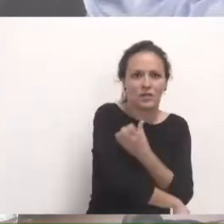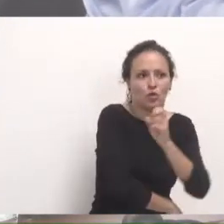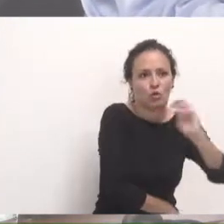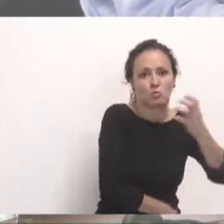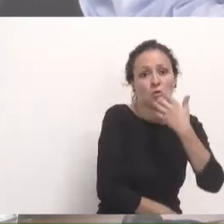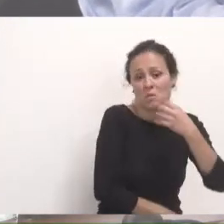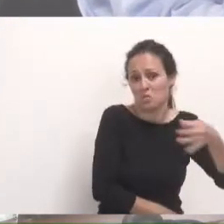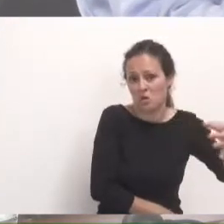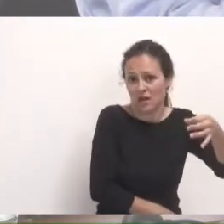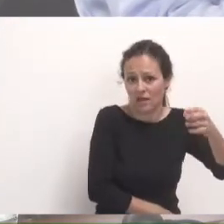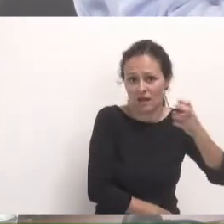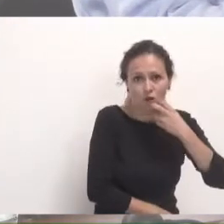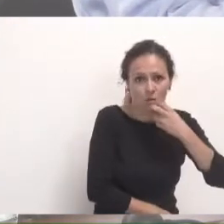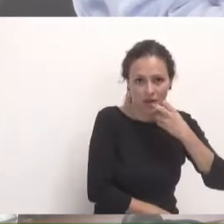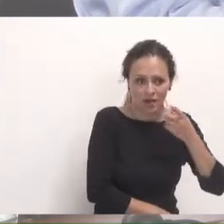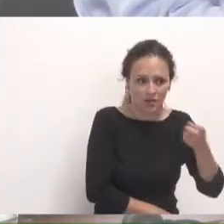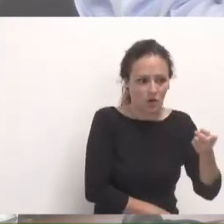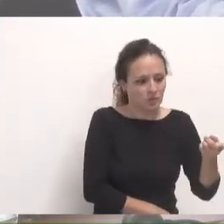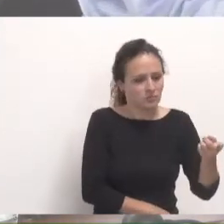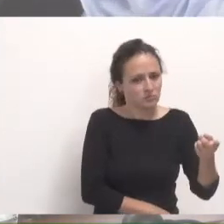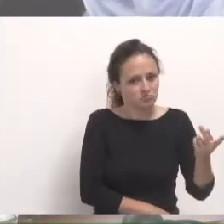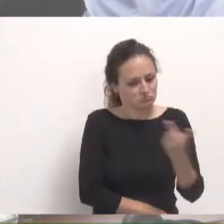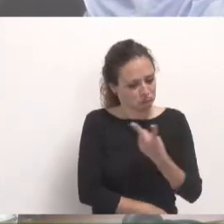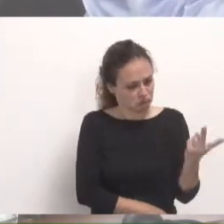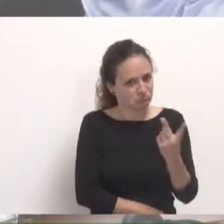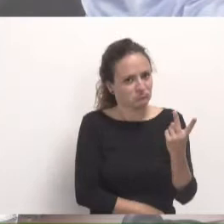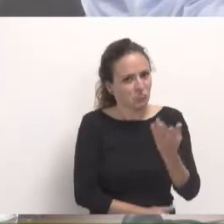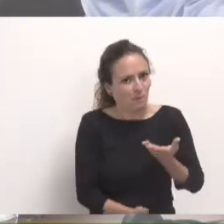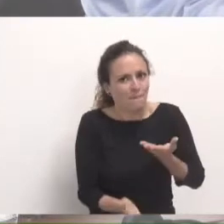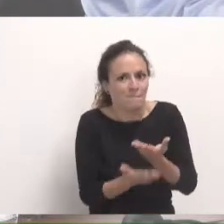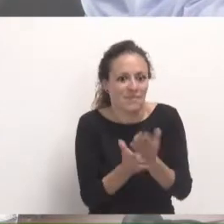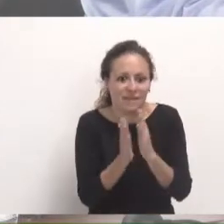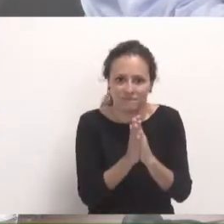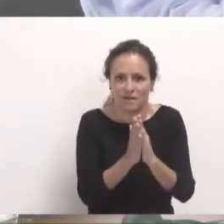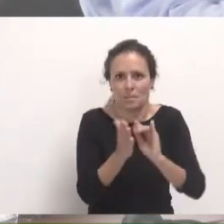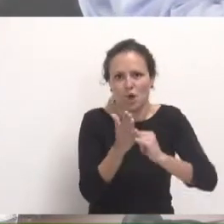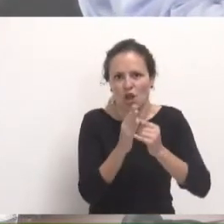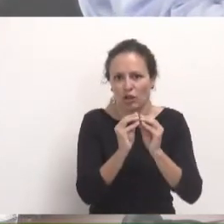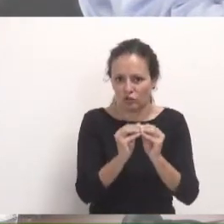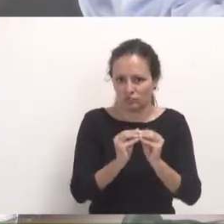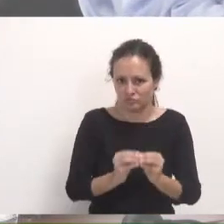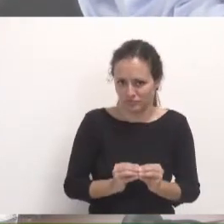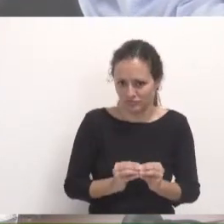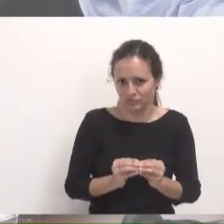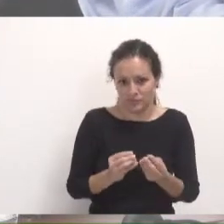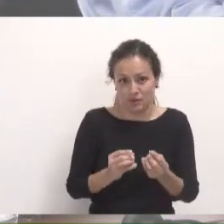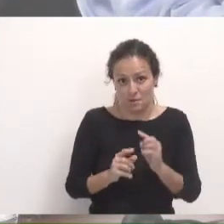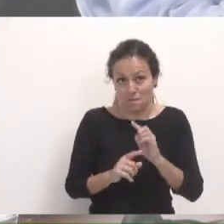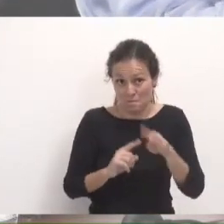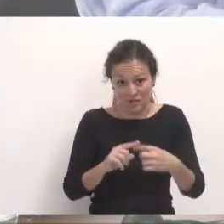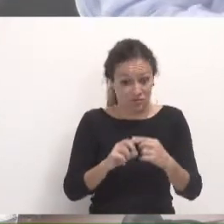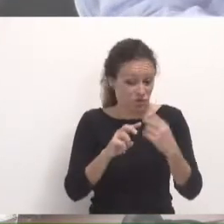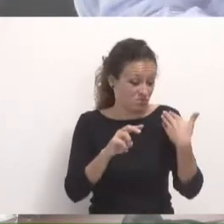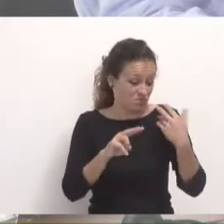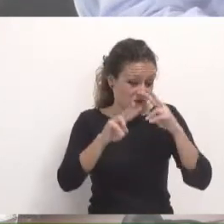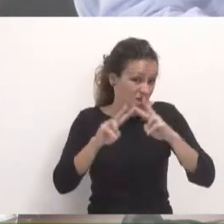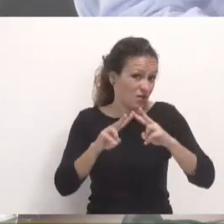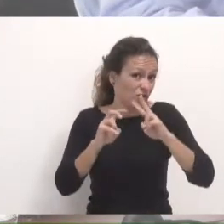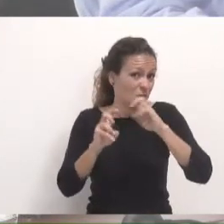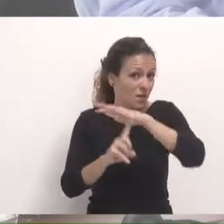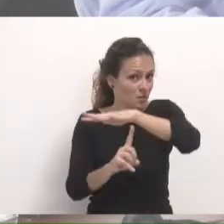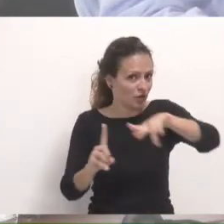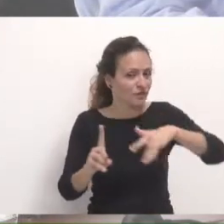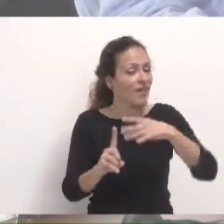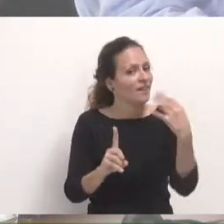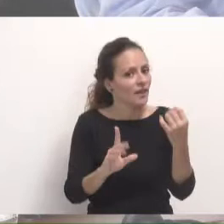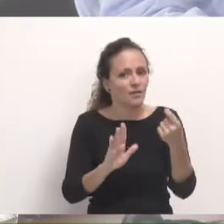Gomera, solicitando este proyecto. Lógicamente, en el estudio de impacto ambiental, como bien dijimos antes, donde se tienen que establecer